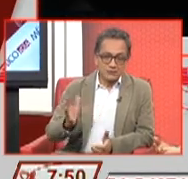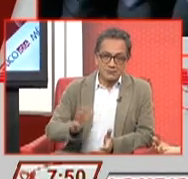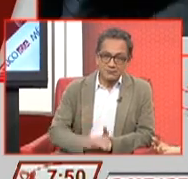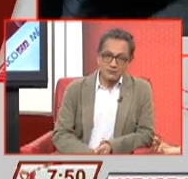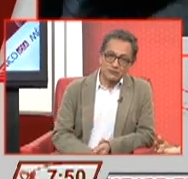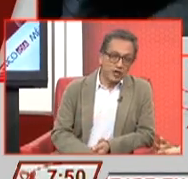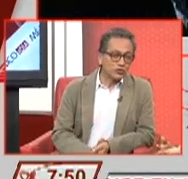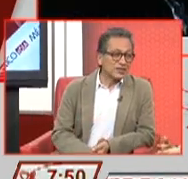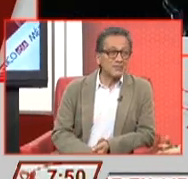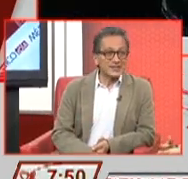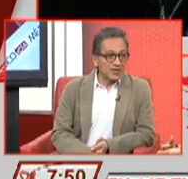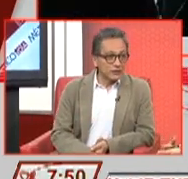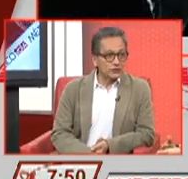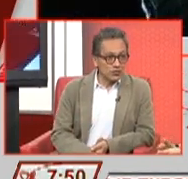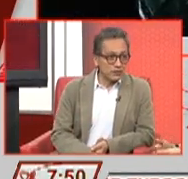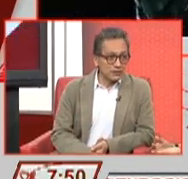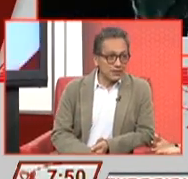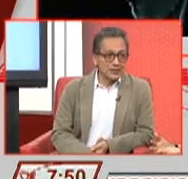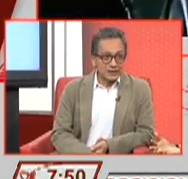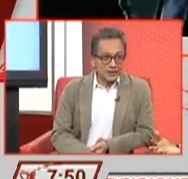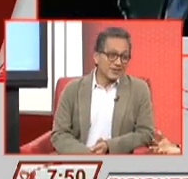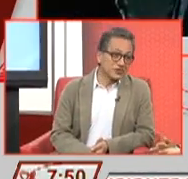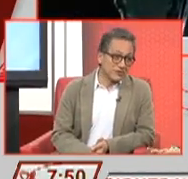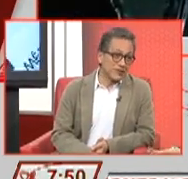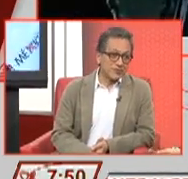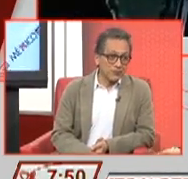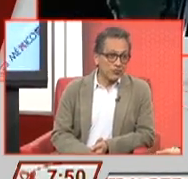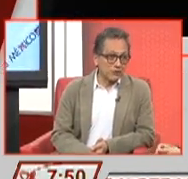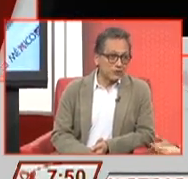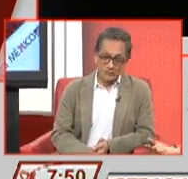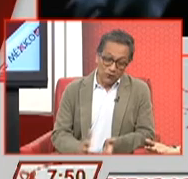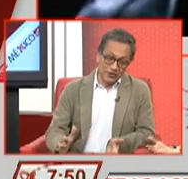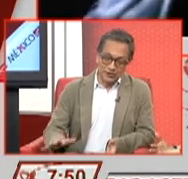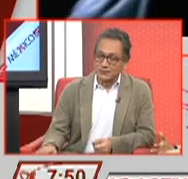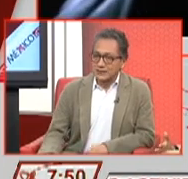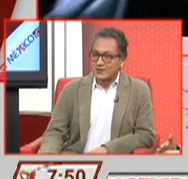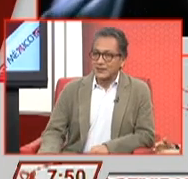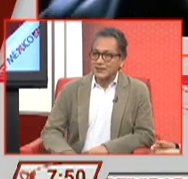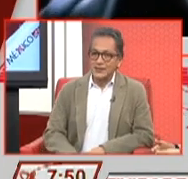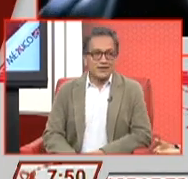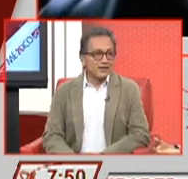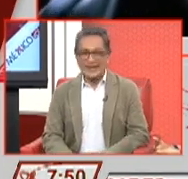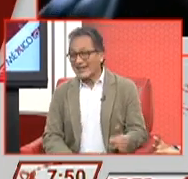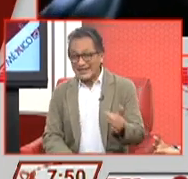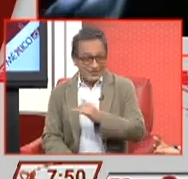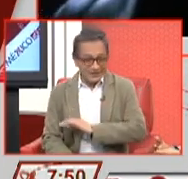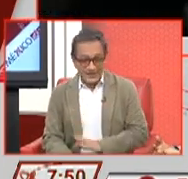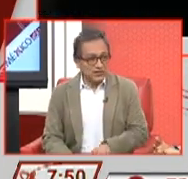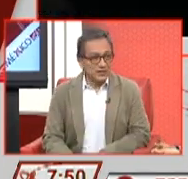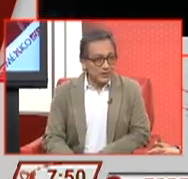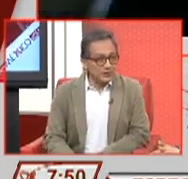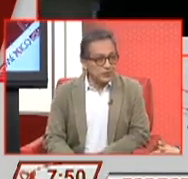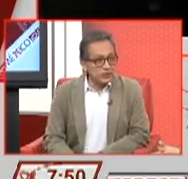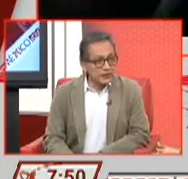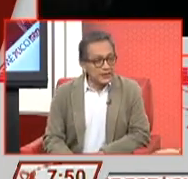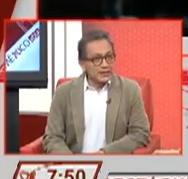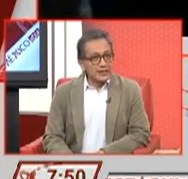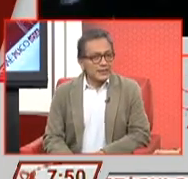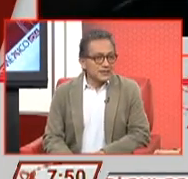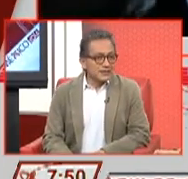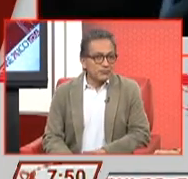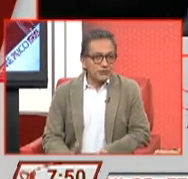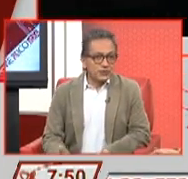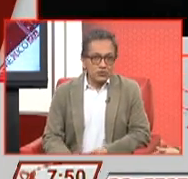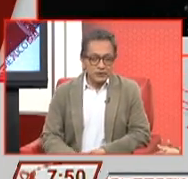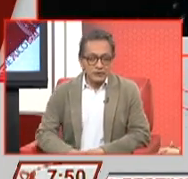que es un autor demasiado oscuro. Y en el caso de Batman Vuelve, gótico, sí, dijeron que era la zona más oscura.